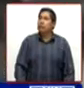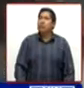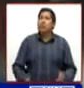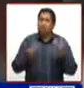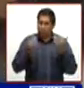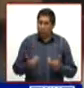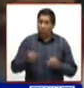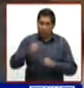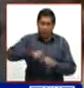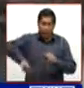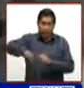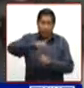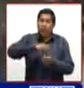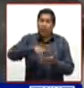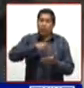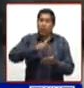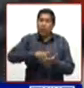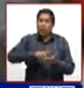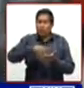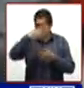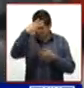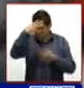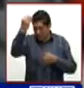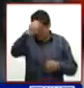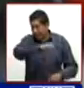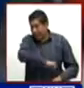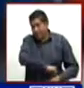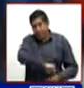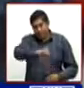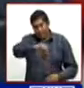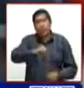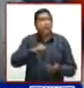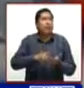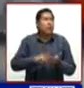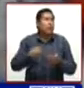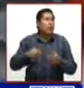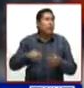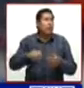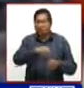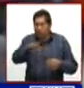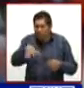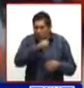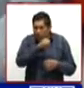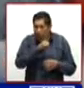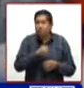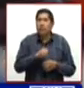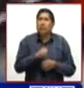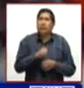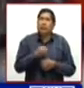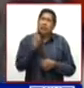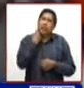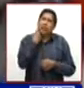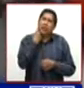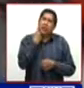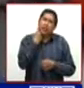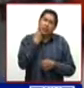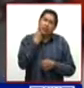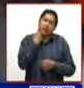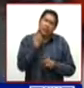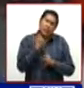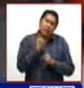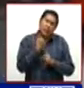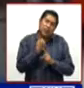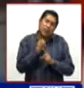Ya estamos por inmediaciones de la Plaza Alonso de Mendoza. Este es el lugar donde en las últimas horas se agredió